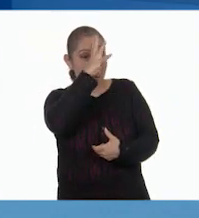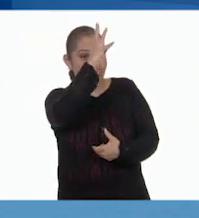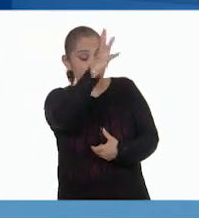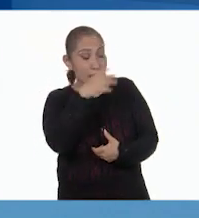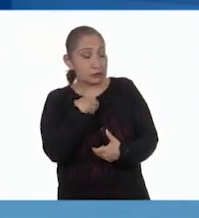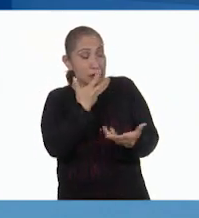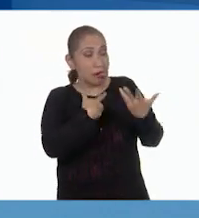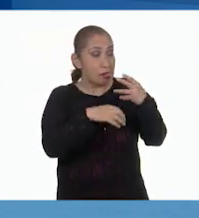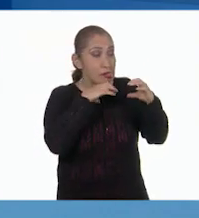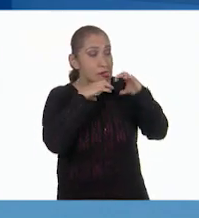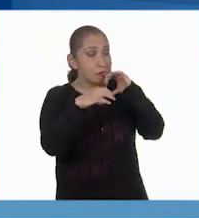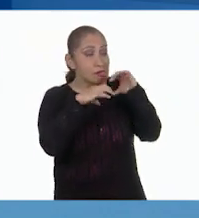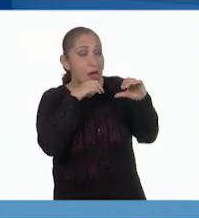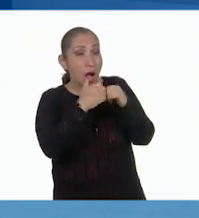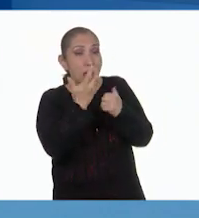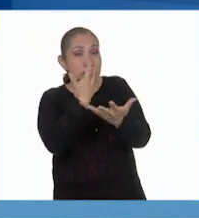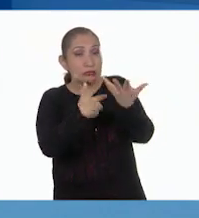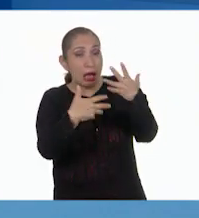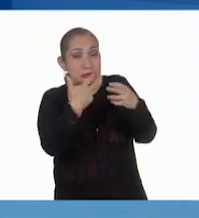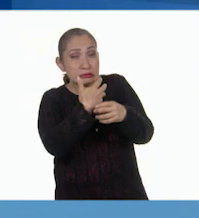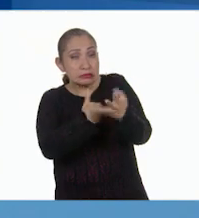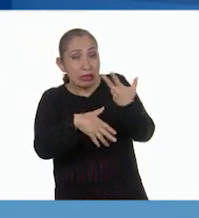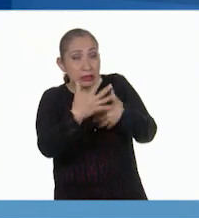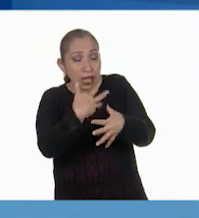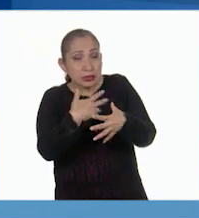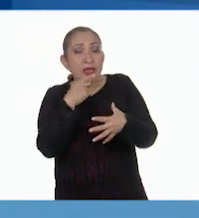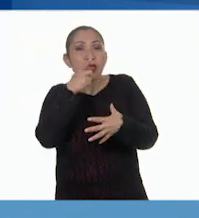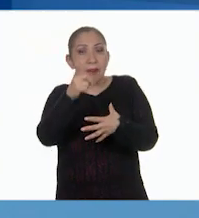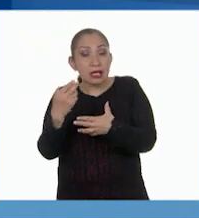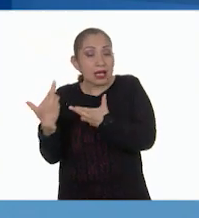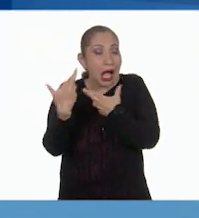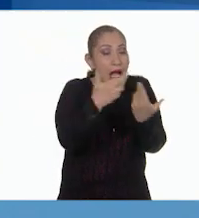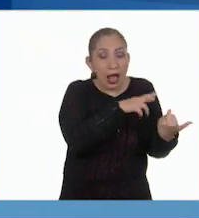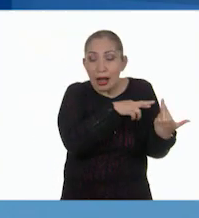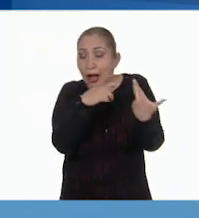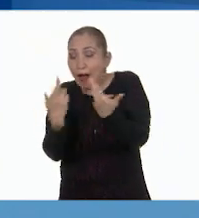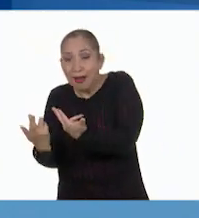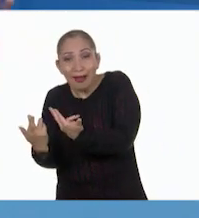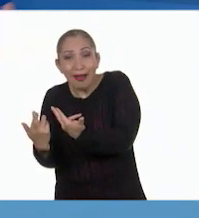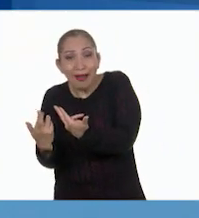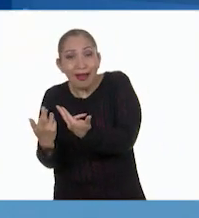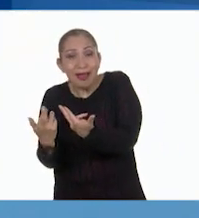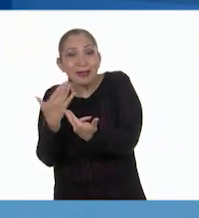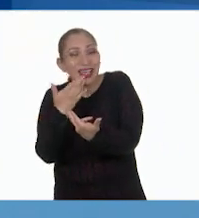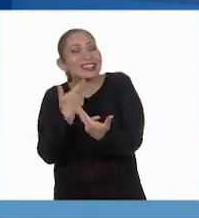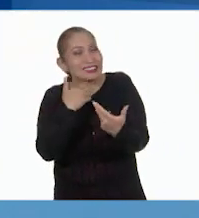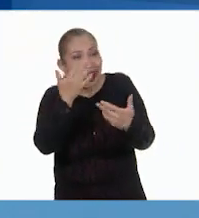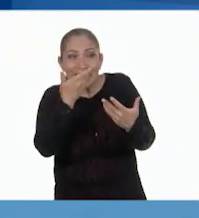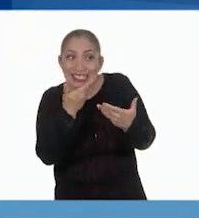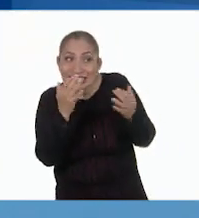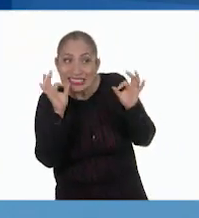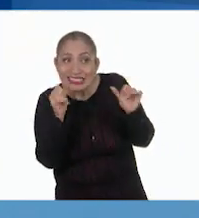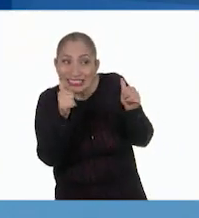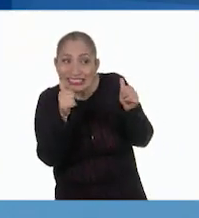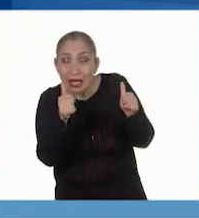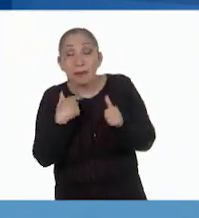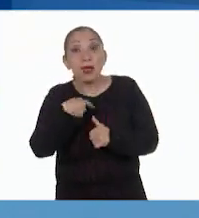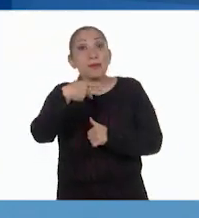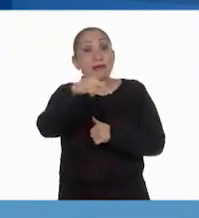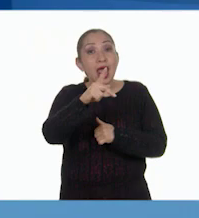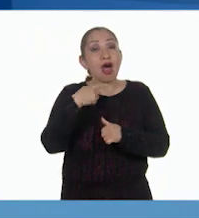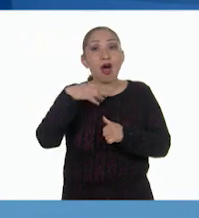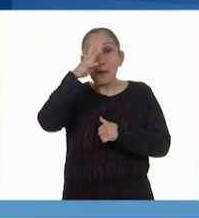lograron comunicarse a través de ellas. A veces se regalaban cosas entre ellos y quedaban en buenos términos, pero a veces los mayas